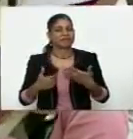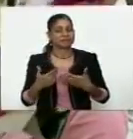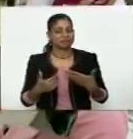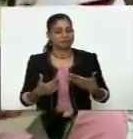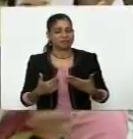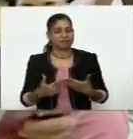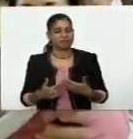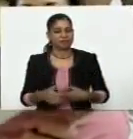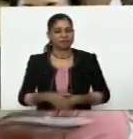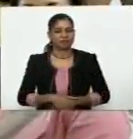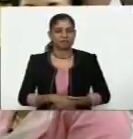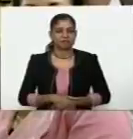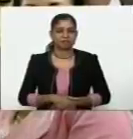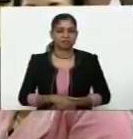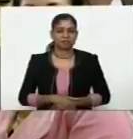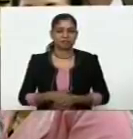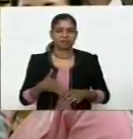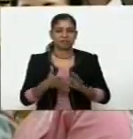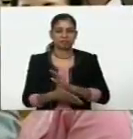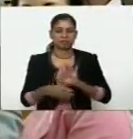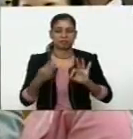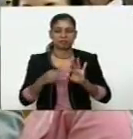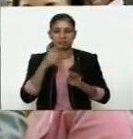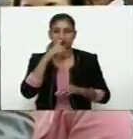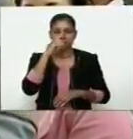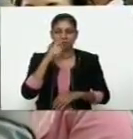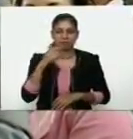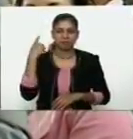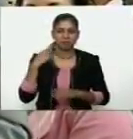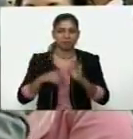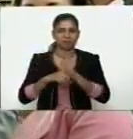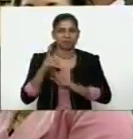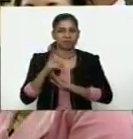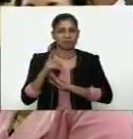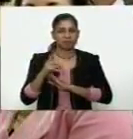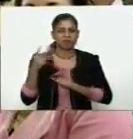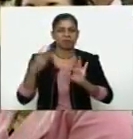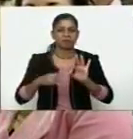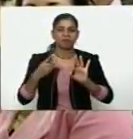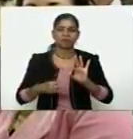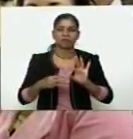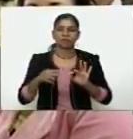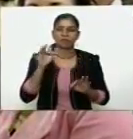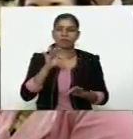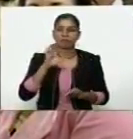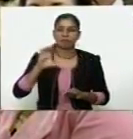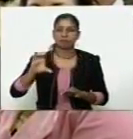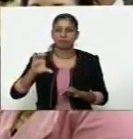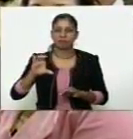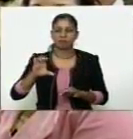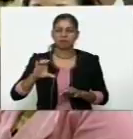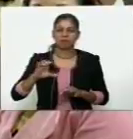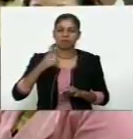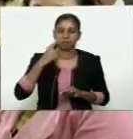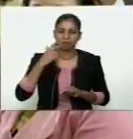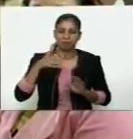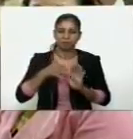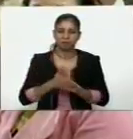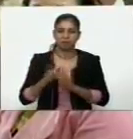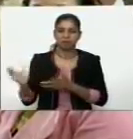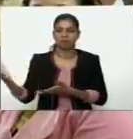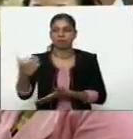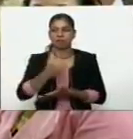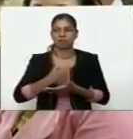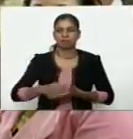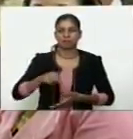El ICO más grande que hubo en la historia de las criptomonedas fue el año pasado, una criptomoneda llamada Filecoin. Logró recaudar y capitalizar